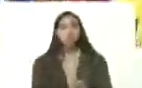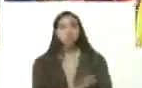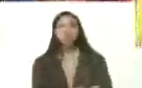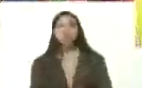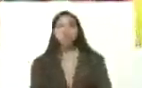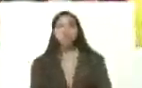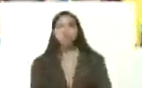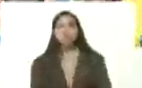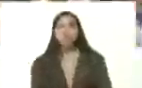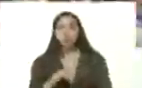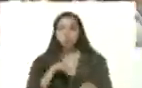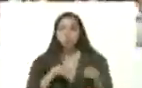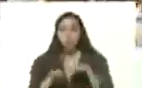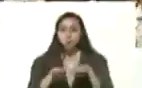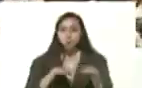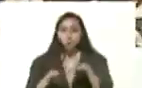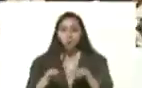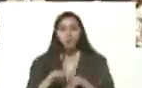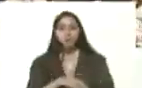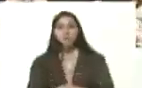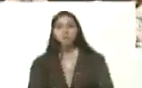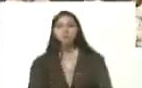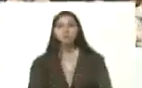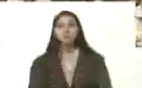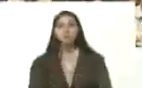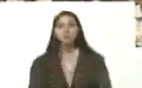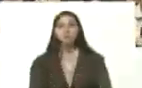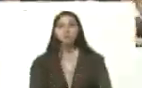Cojedes, que van a rendir a Cojedes.